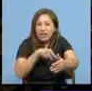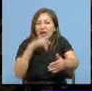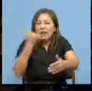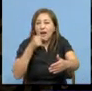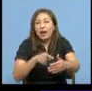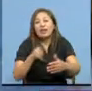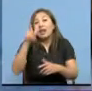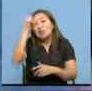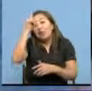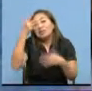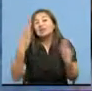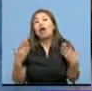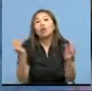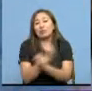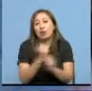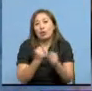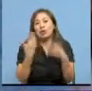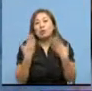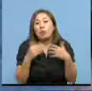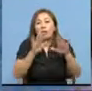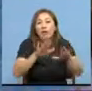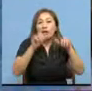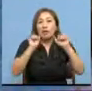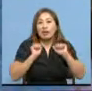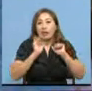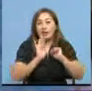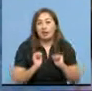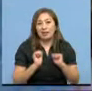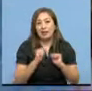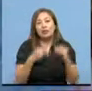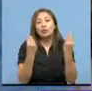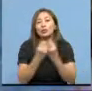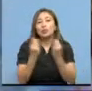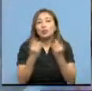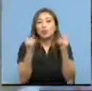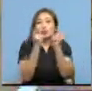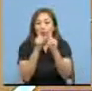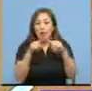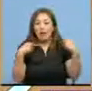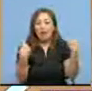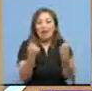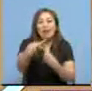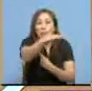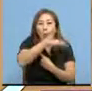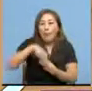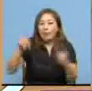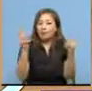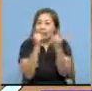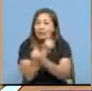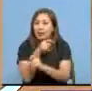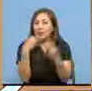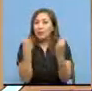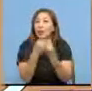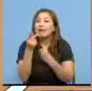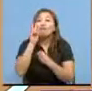la policía permite que se puedan quedar pero bueno hay un montón de problemáticas alrededor de esta zona y es una zona de bastante